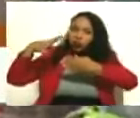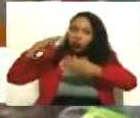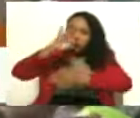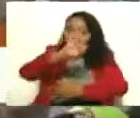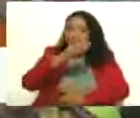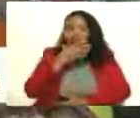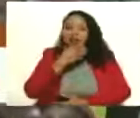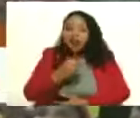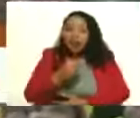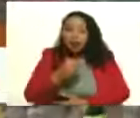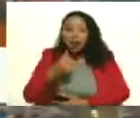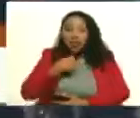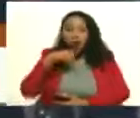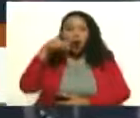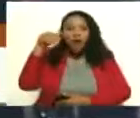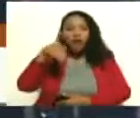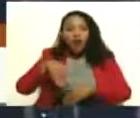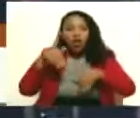de diciembre yo voto,